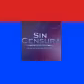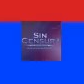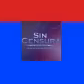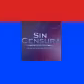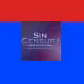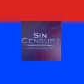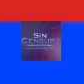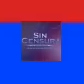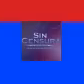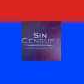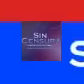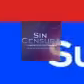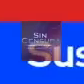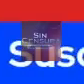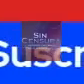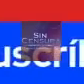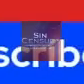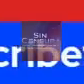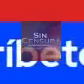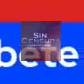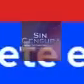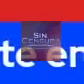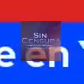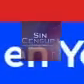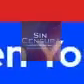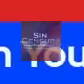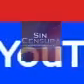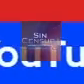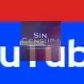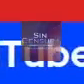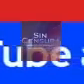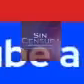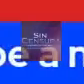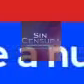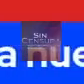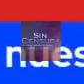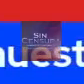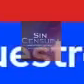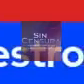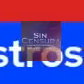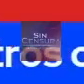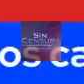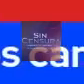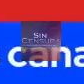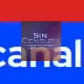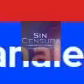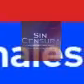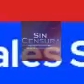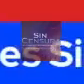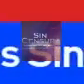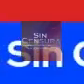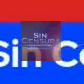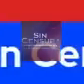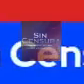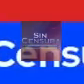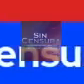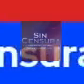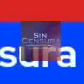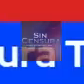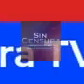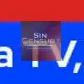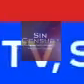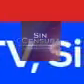educación, salud, combate a la pobreza y a la corrupción, López es el principal victimario de México. Lo bueno es que este